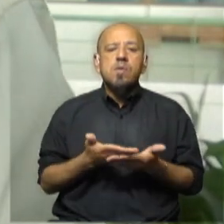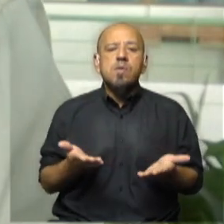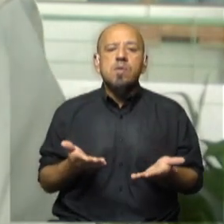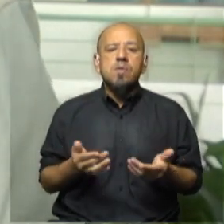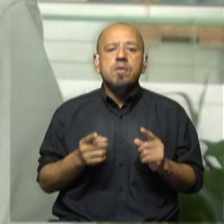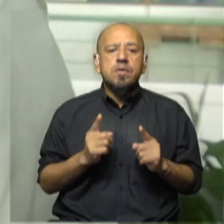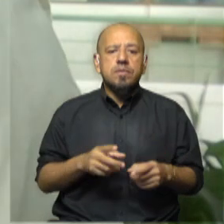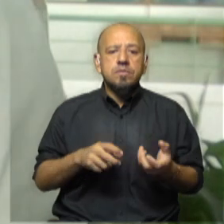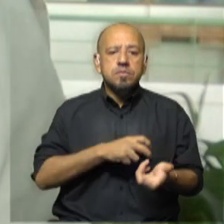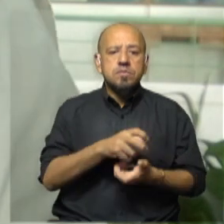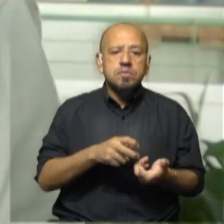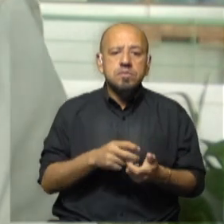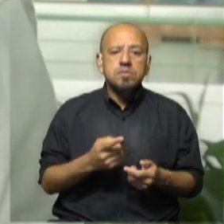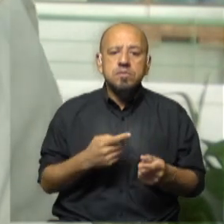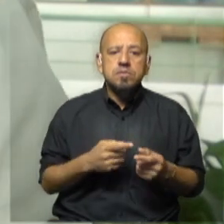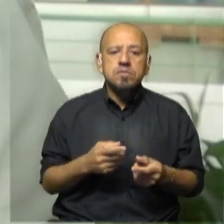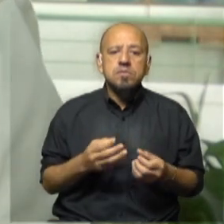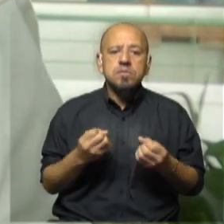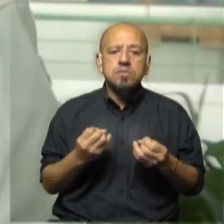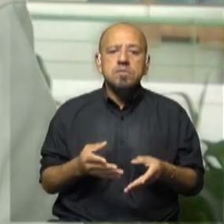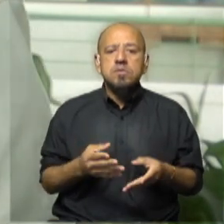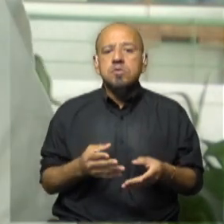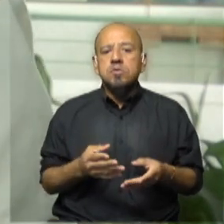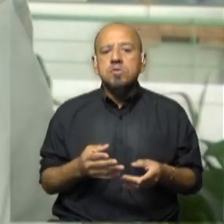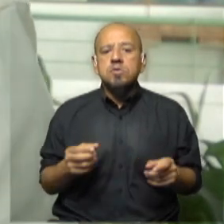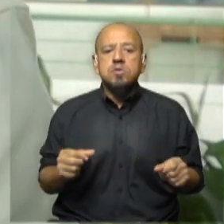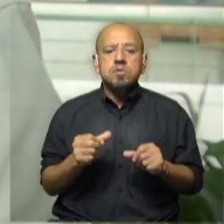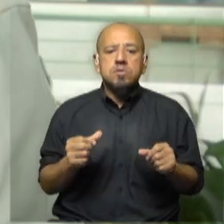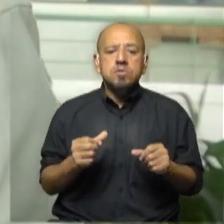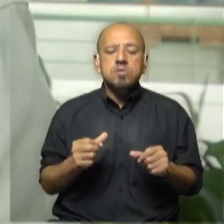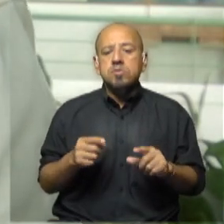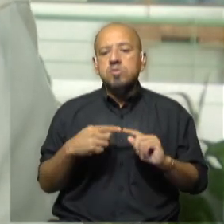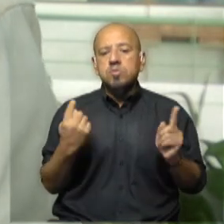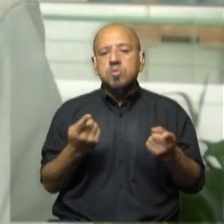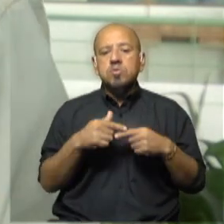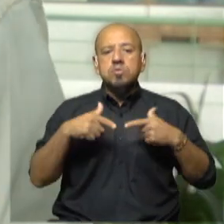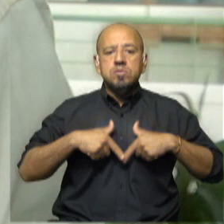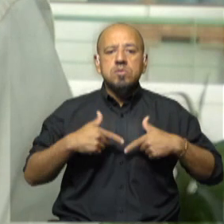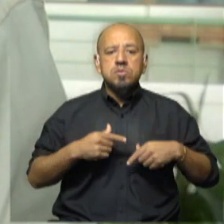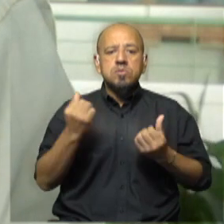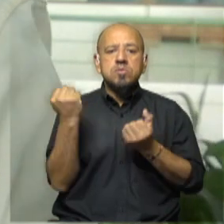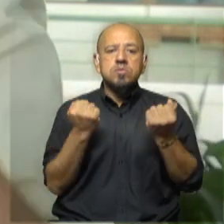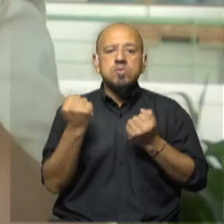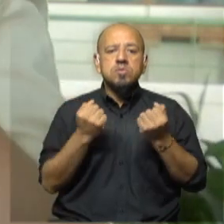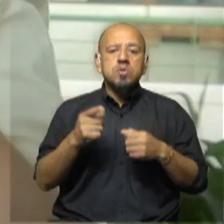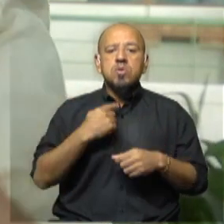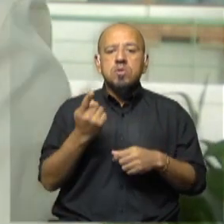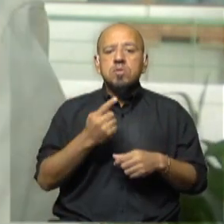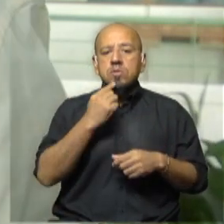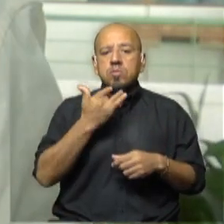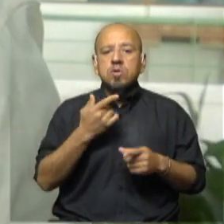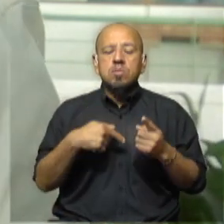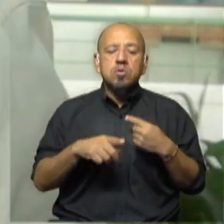también va a ser compleja. Es por ello también que se están tratando de analizar en conjunto con el Ministerio de Economía otras variables como